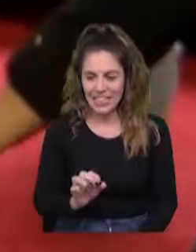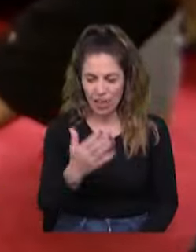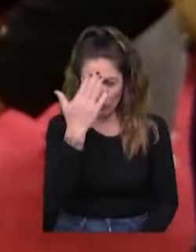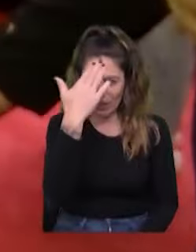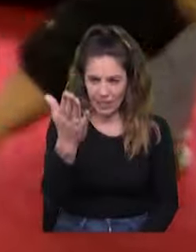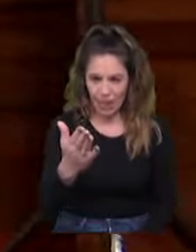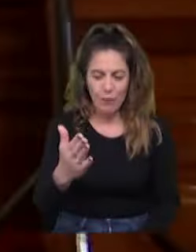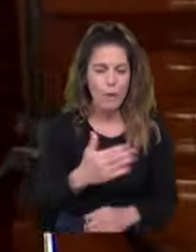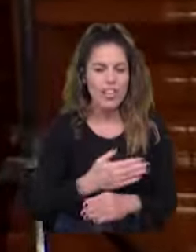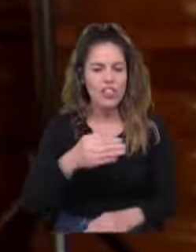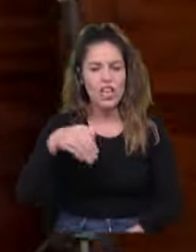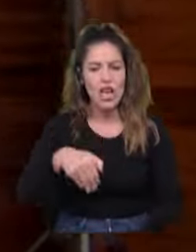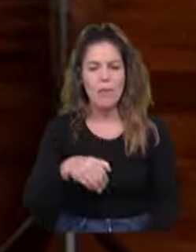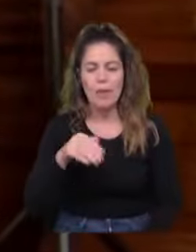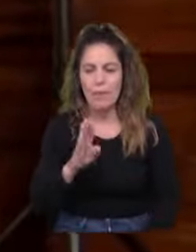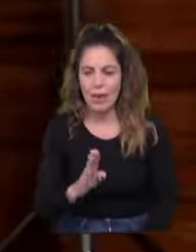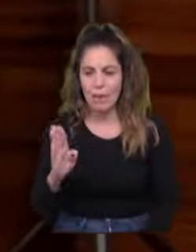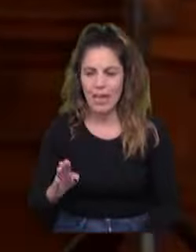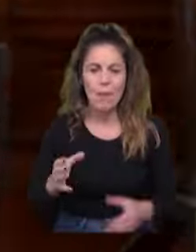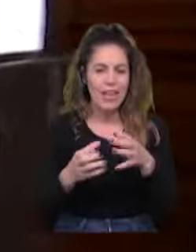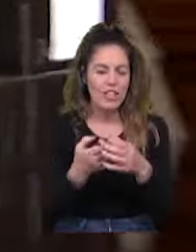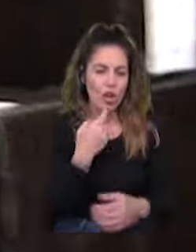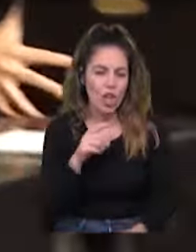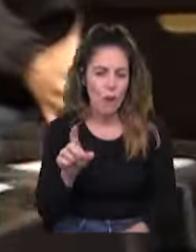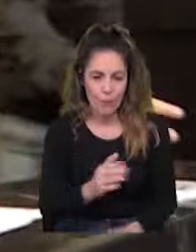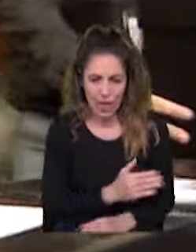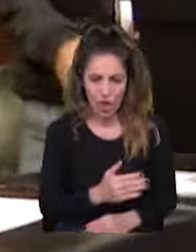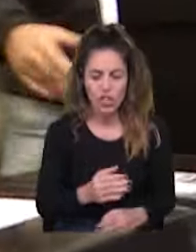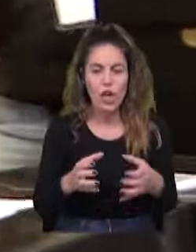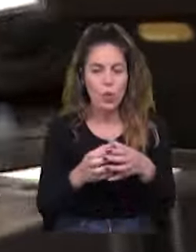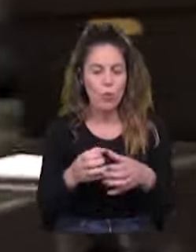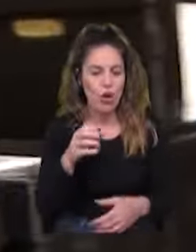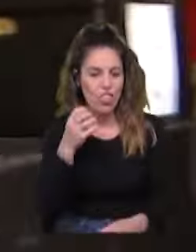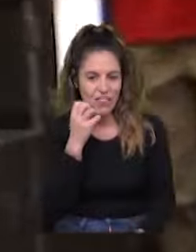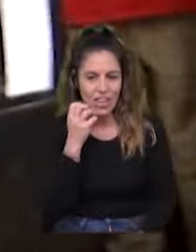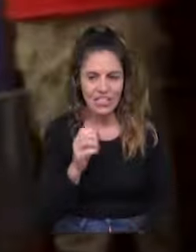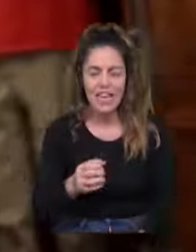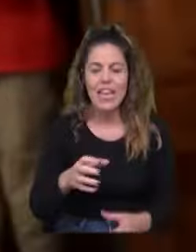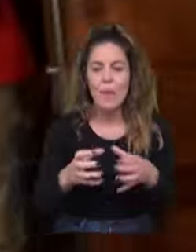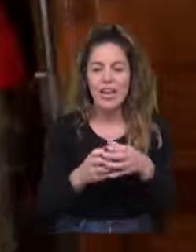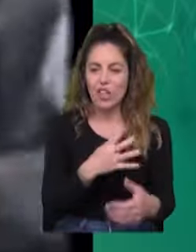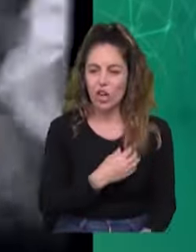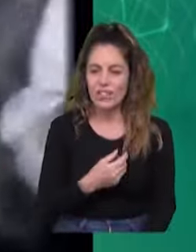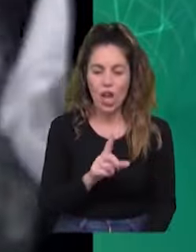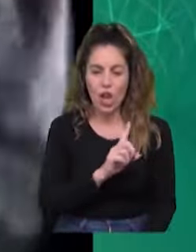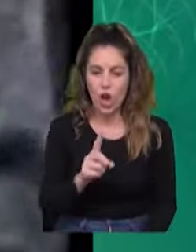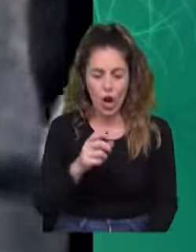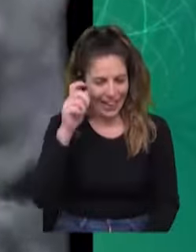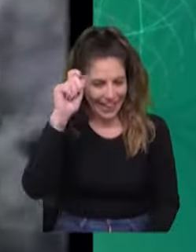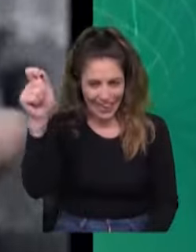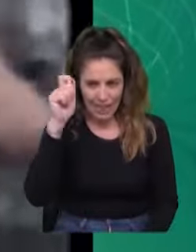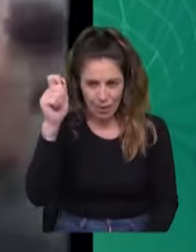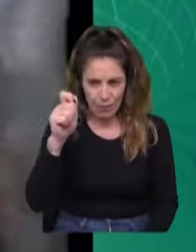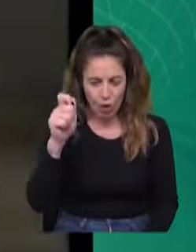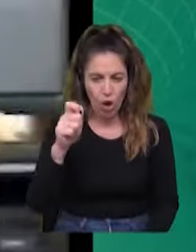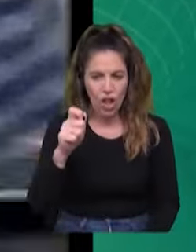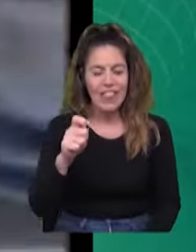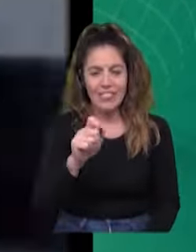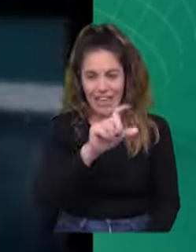amplio menos el mpp el partido Colorado menos el grupo de Jorge Valle y el Partido Nacional menos el herrerismo de Luis la calle el